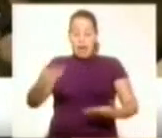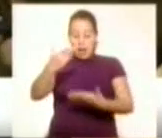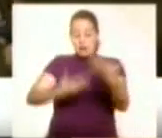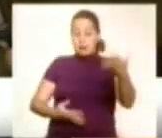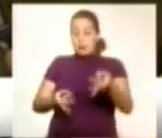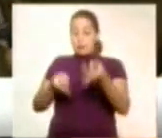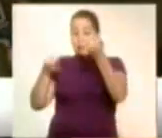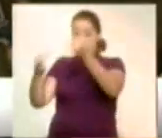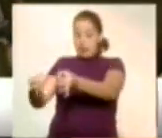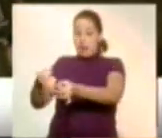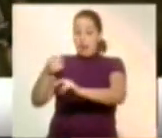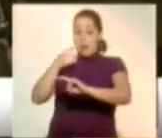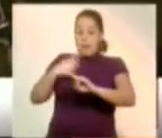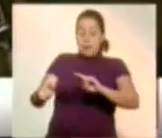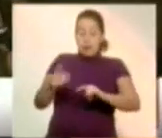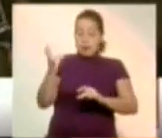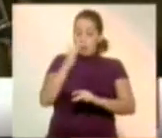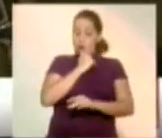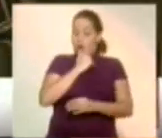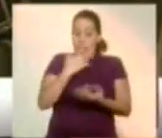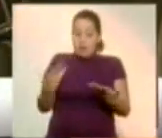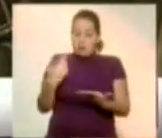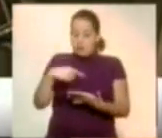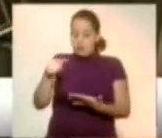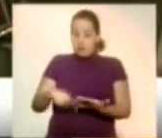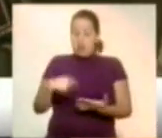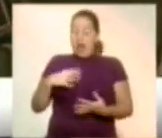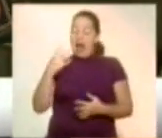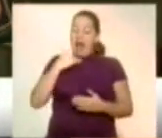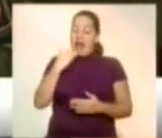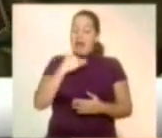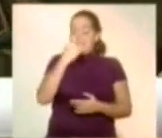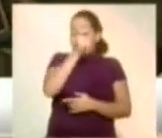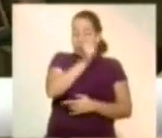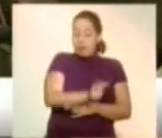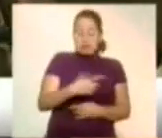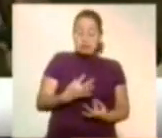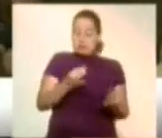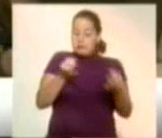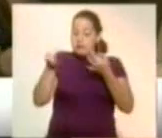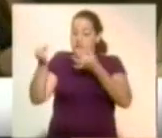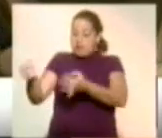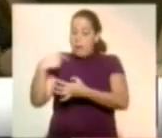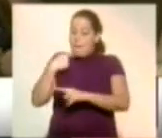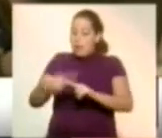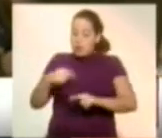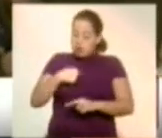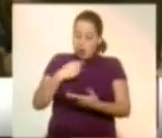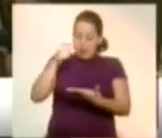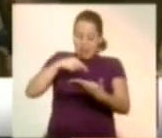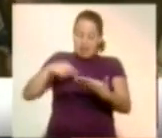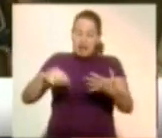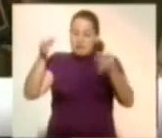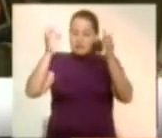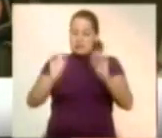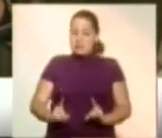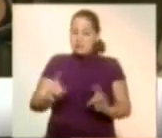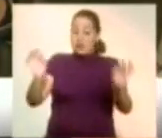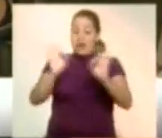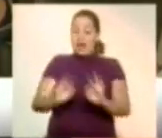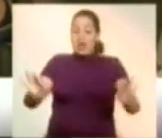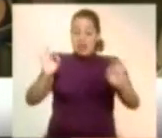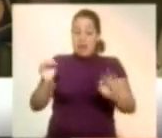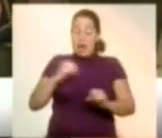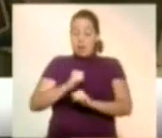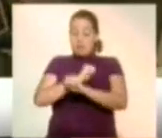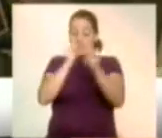alguien las agarró y se las entregó al alguacil, alguien del despacho, pero yo no había sacado la decisión. De hecho, esta mañana me mandó